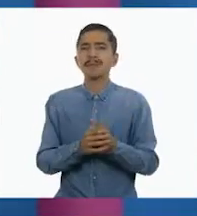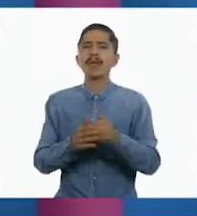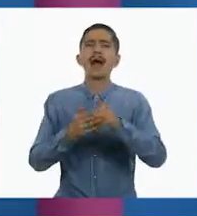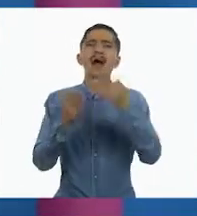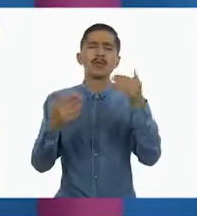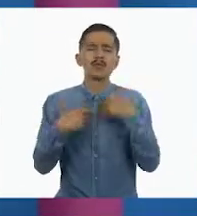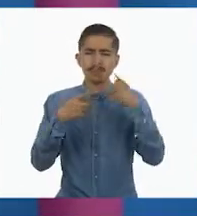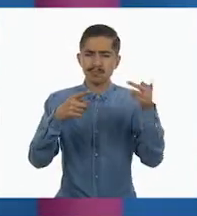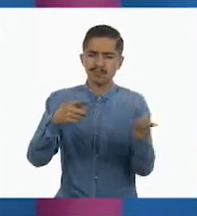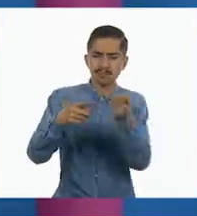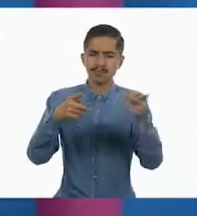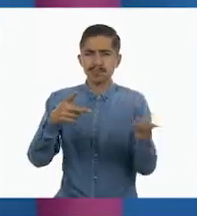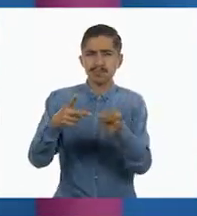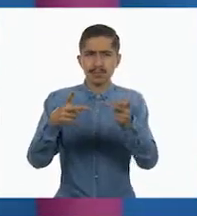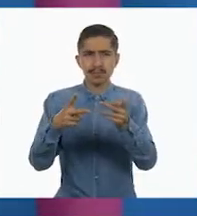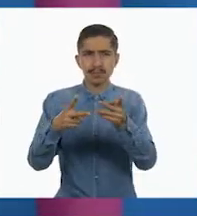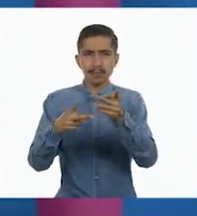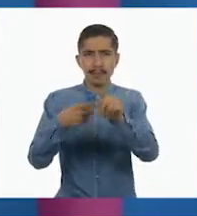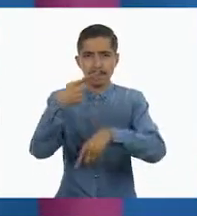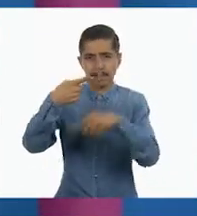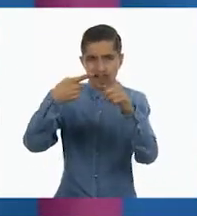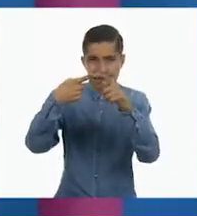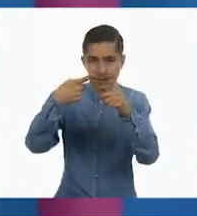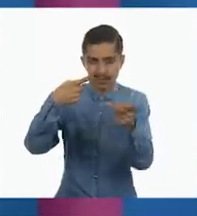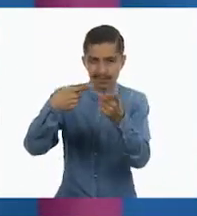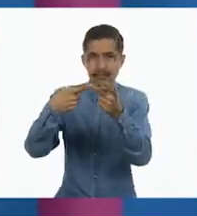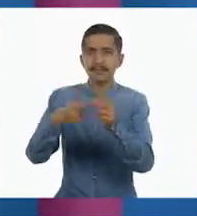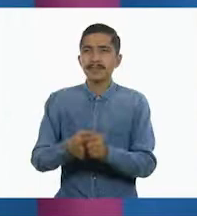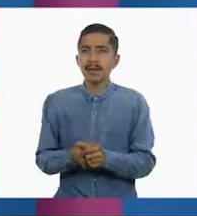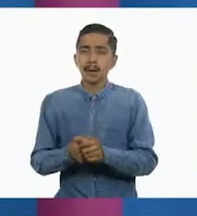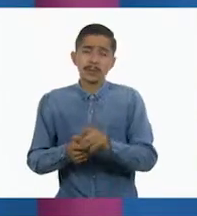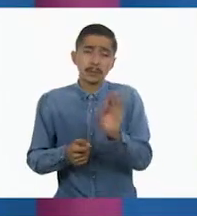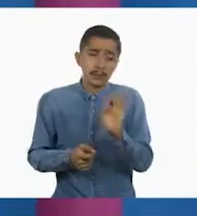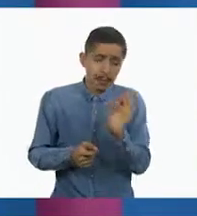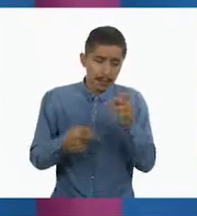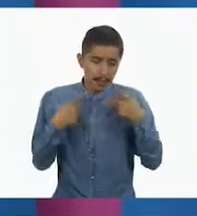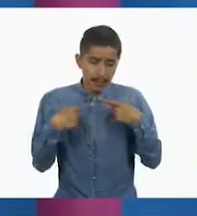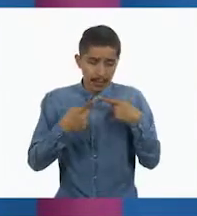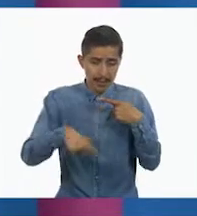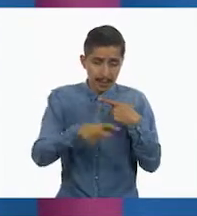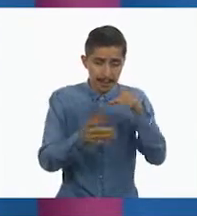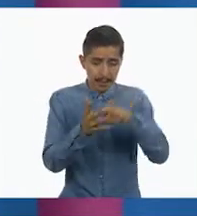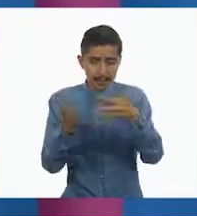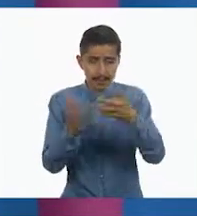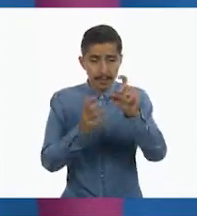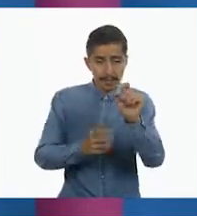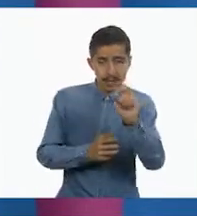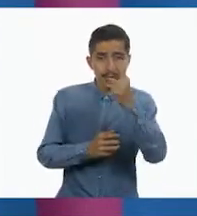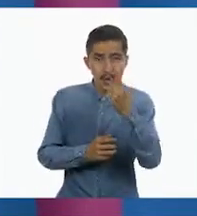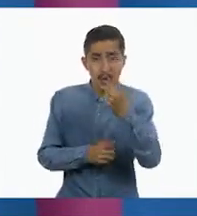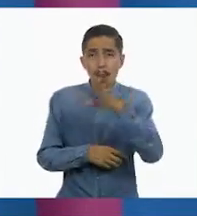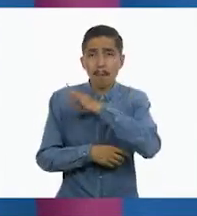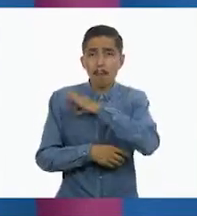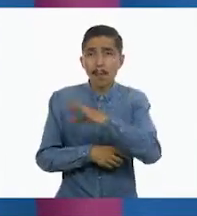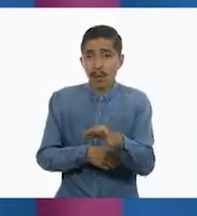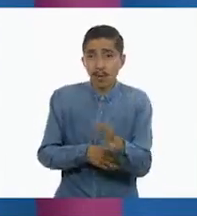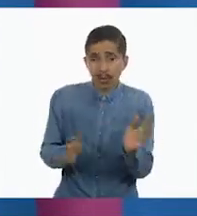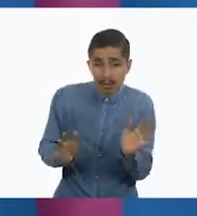dos preguntas muy grandes. La primera es que si estimamos que la población en 1921 pudo llegar a ser de